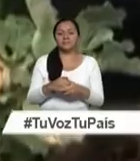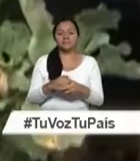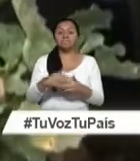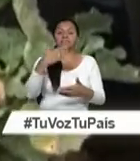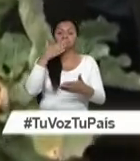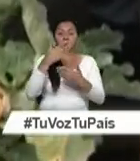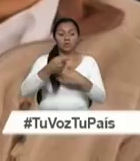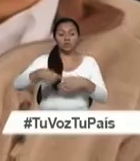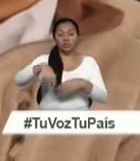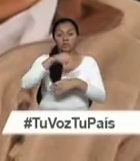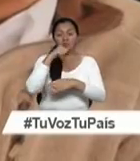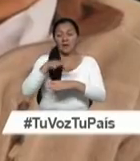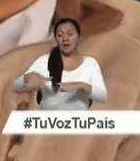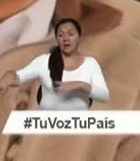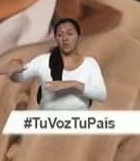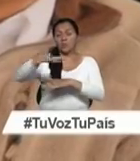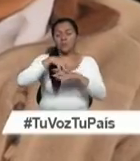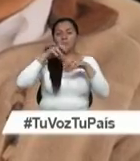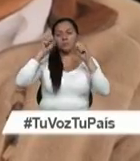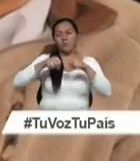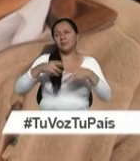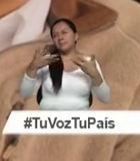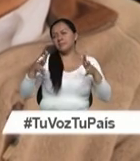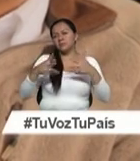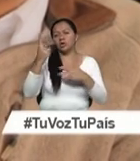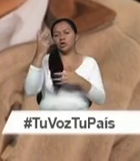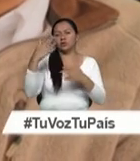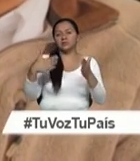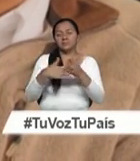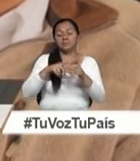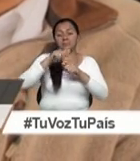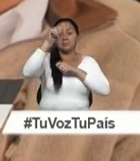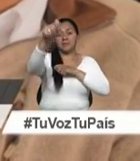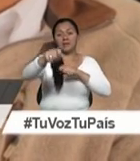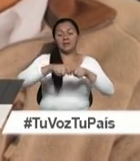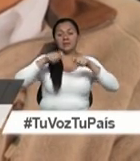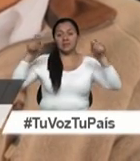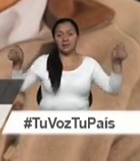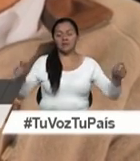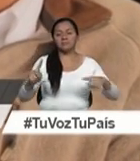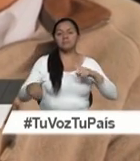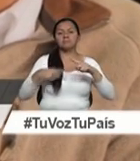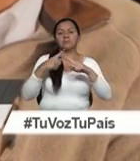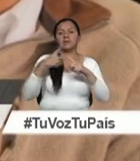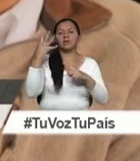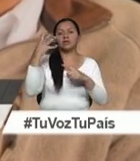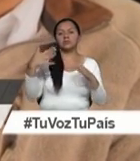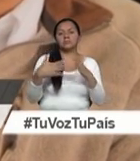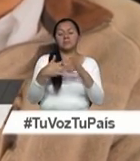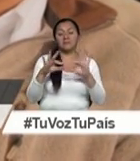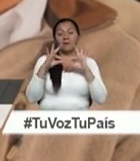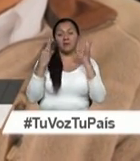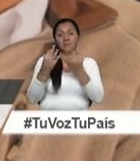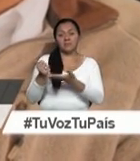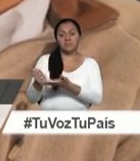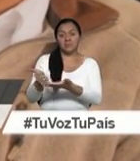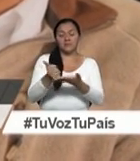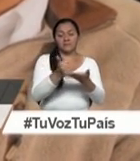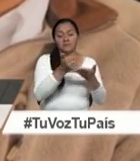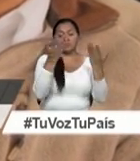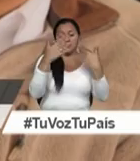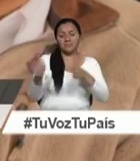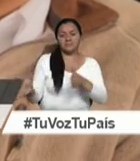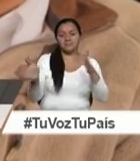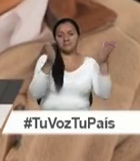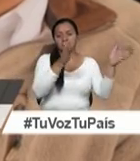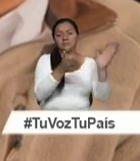el tema de irrigación estamos hablando que queremos hacer alrededor de 12.000 hectáreas y unas 14.000 familias serían las beneficiarias. Y